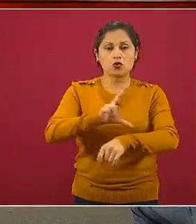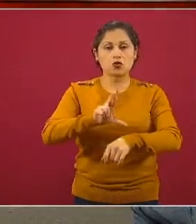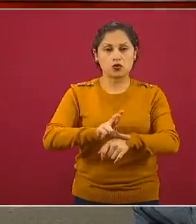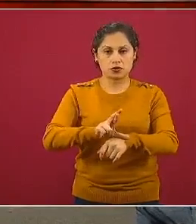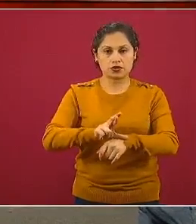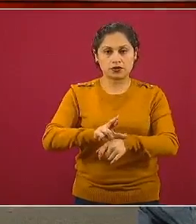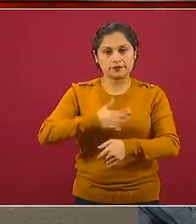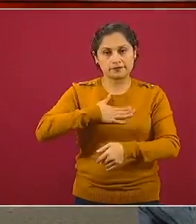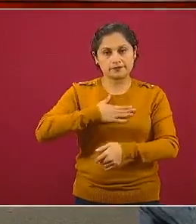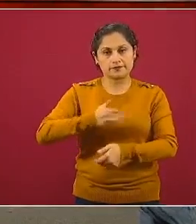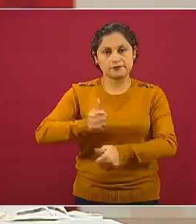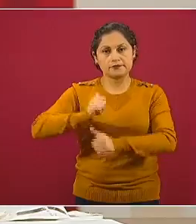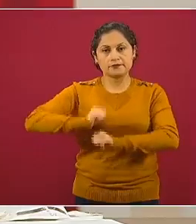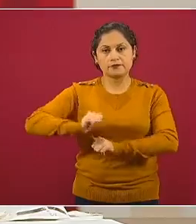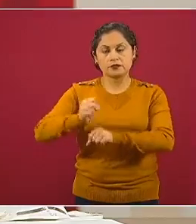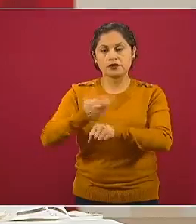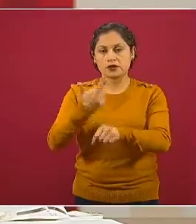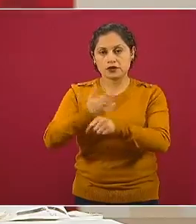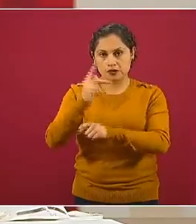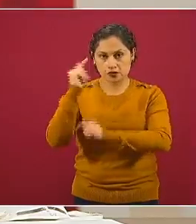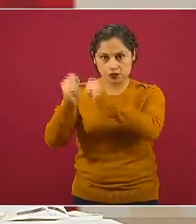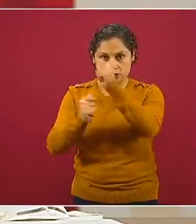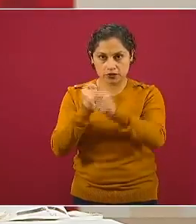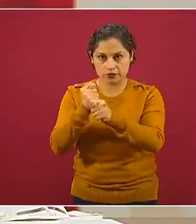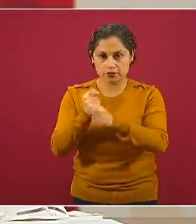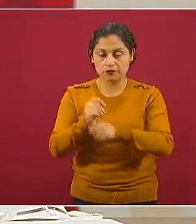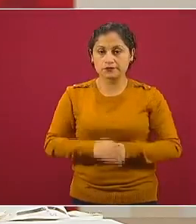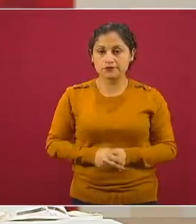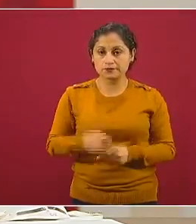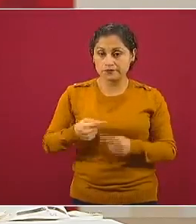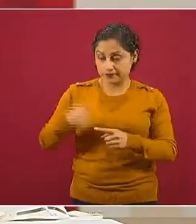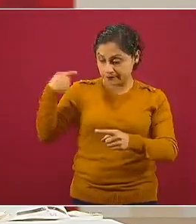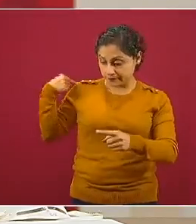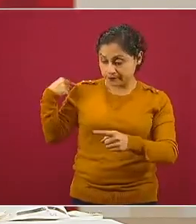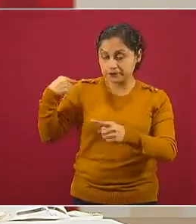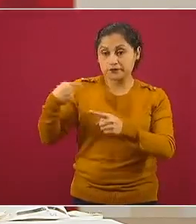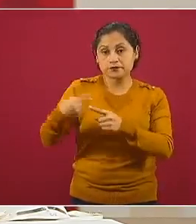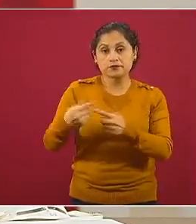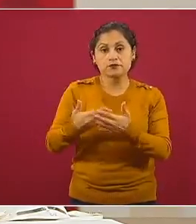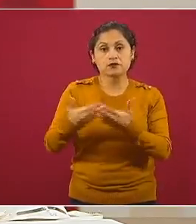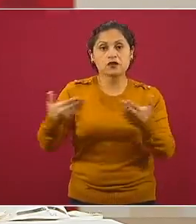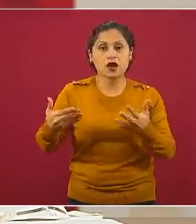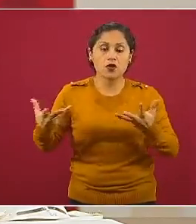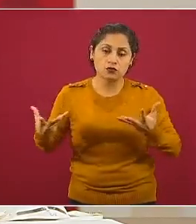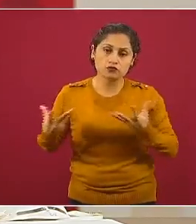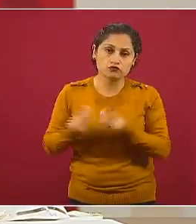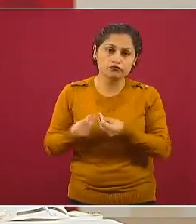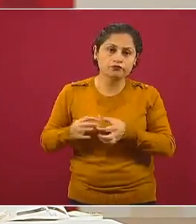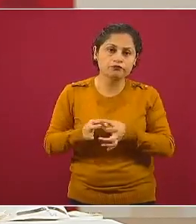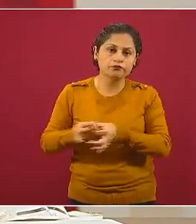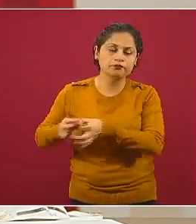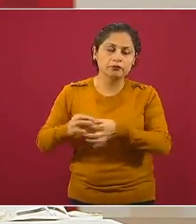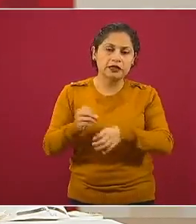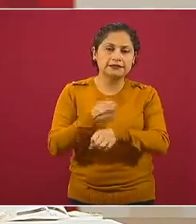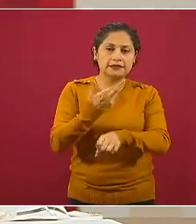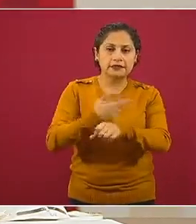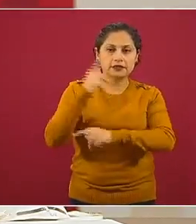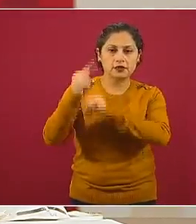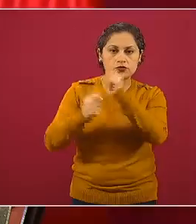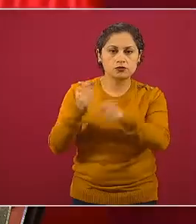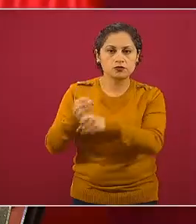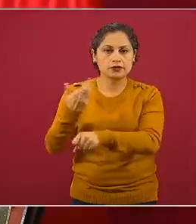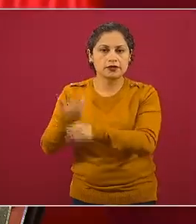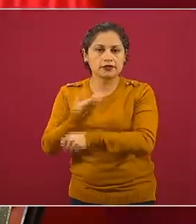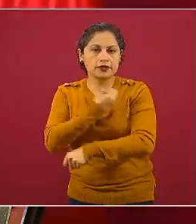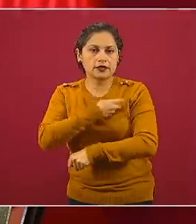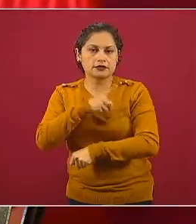Turismo. Desde ese momento, la Secretaría de Turismo y la Secretaría de Salud hemos estado recopilando información